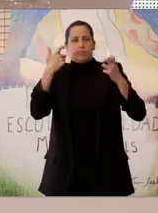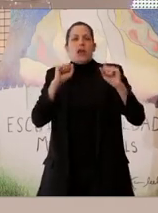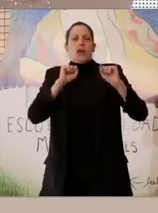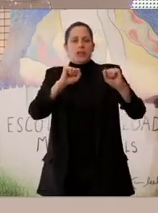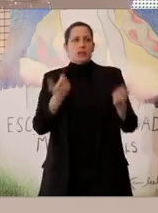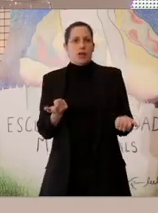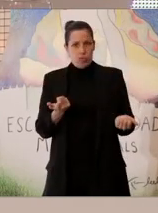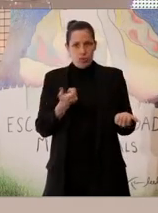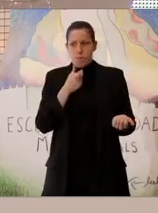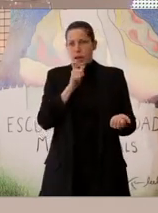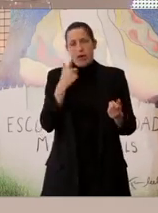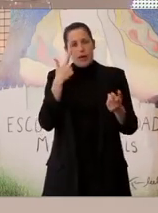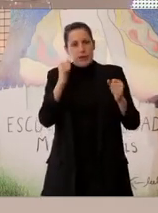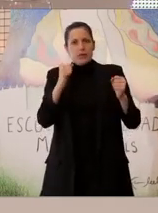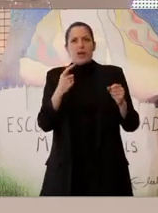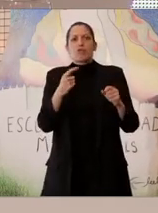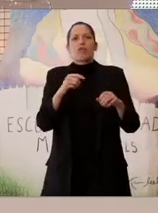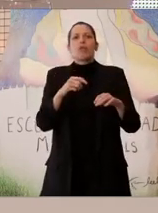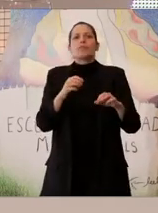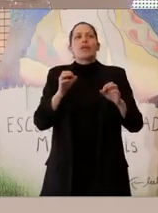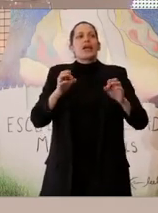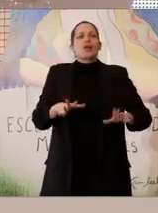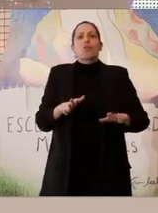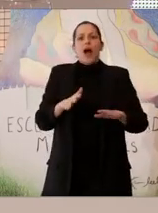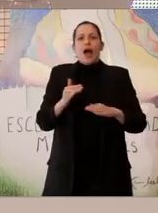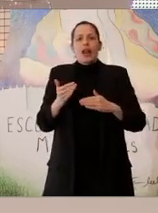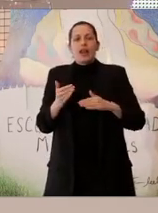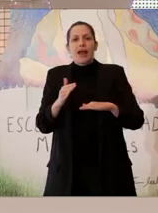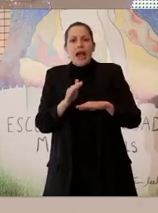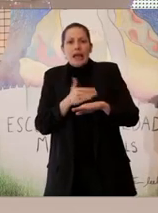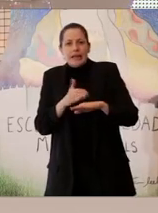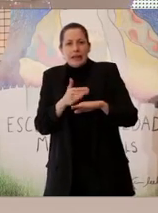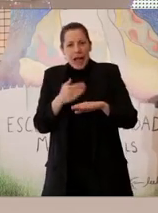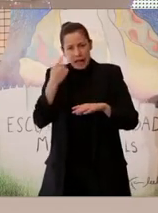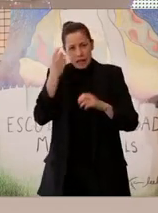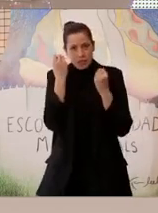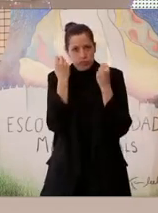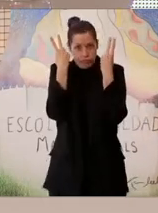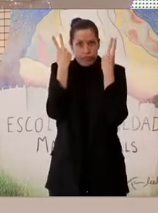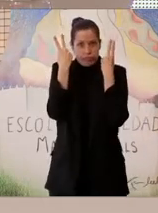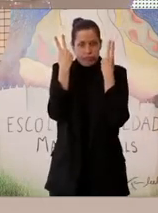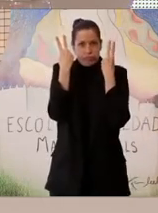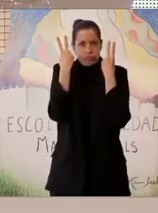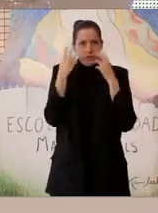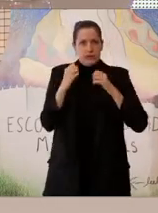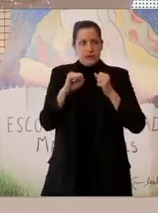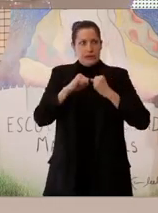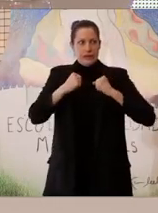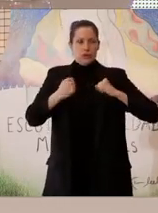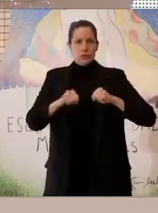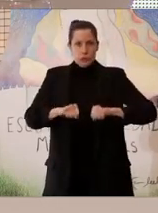gato o una gata se pone tieso, ¿no? Es que, ¿qué me quiere decir o qué está diciendo con perspectiva de género? La CEDAW ya nos